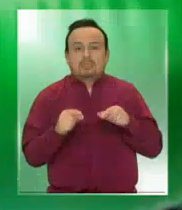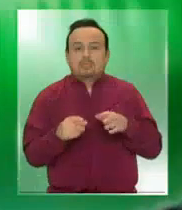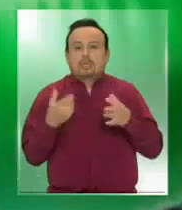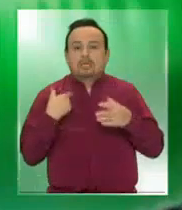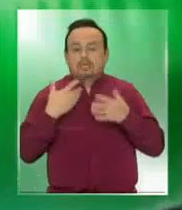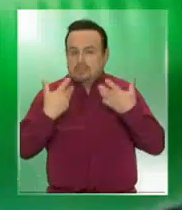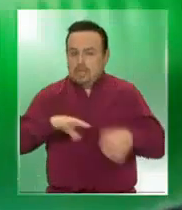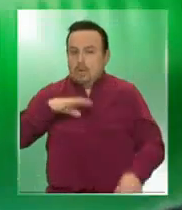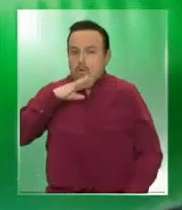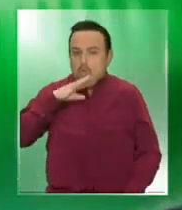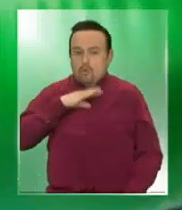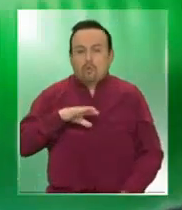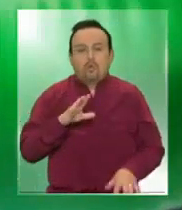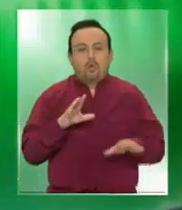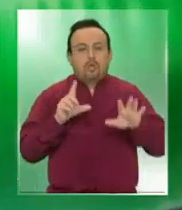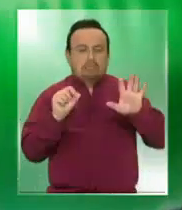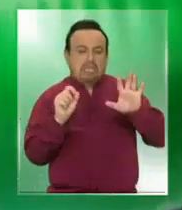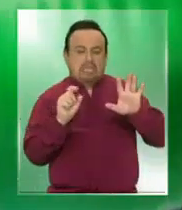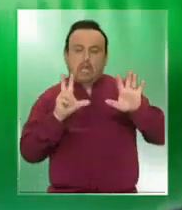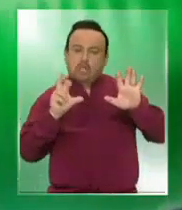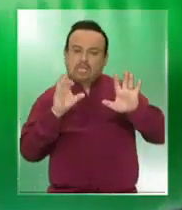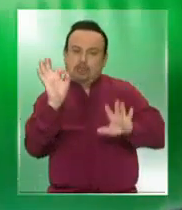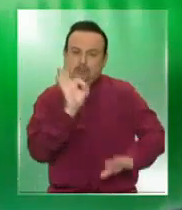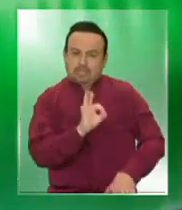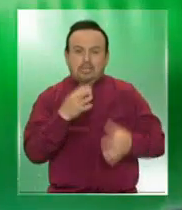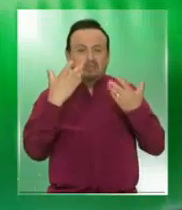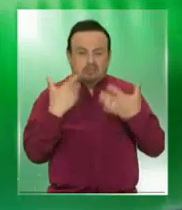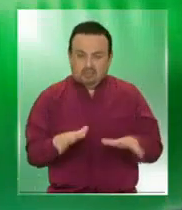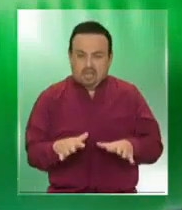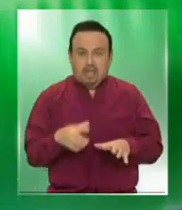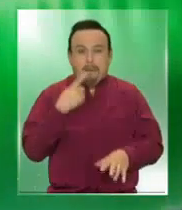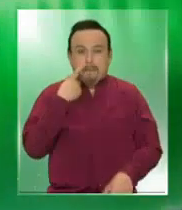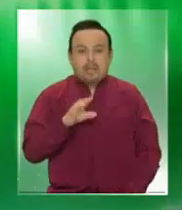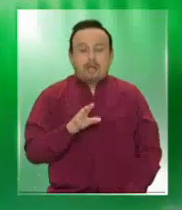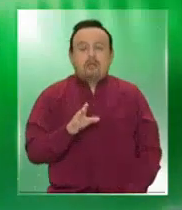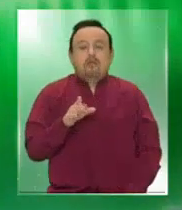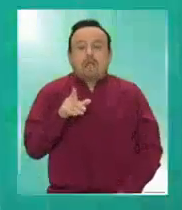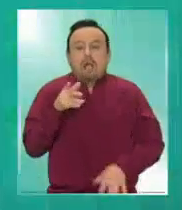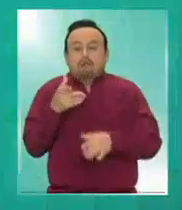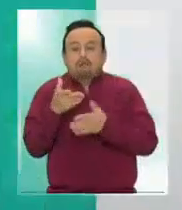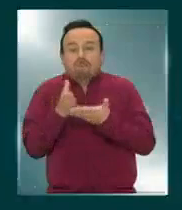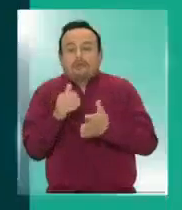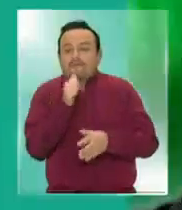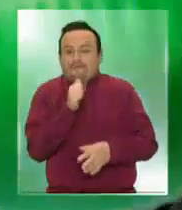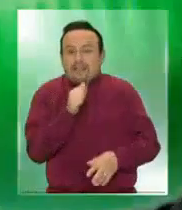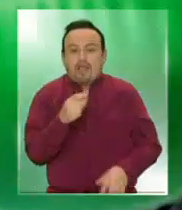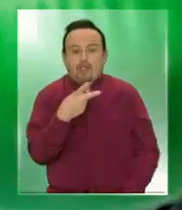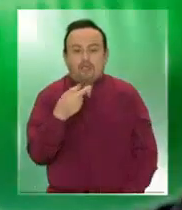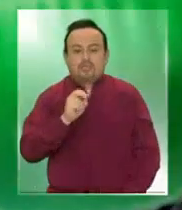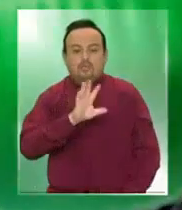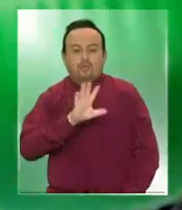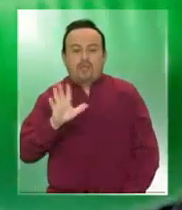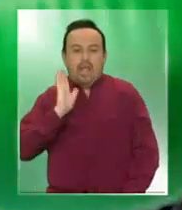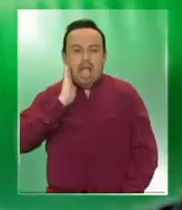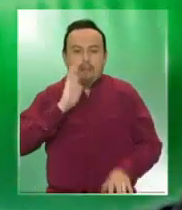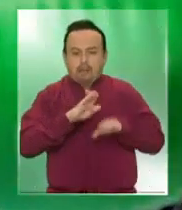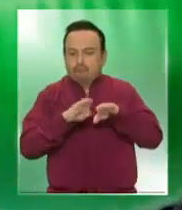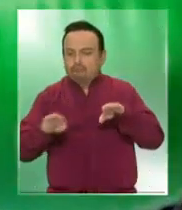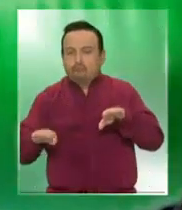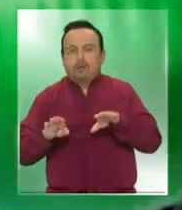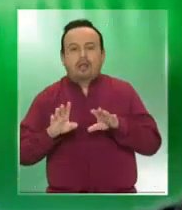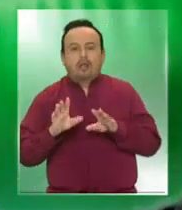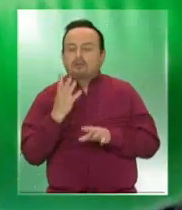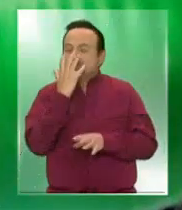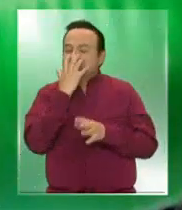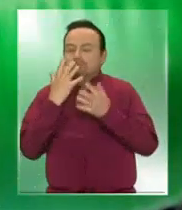estarían ocupados entre el 70 y 80%, quedando disponibles 255. A través de distintas estrategias se estima que